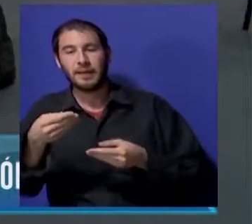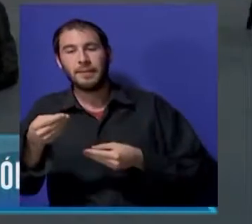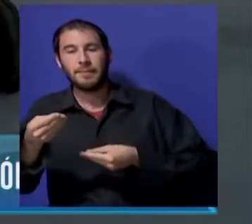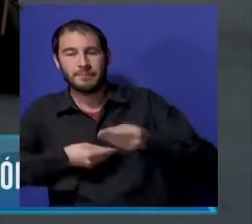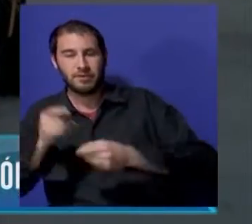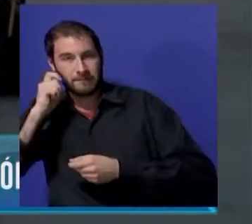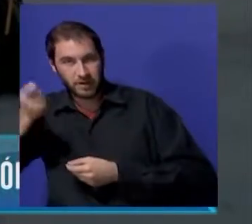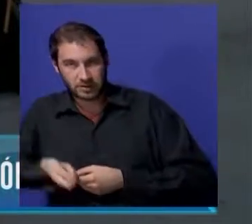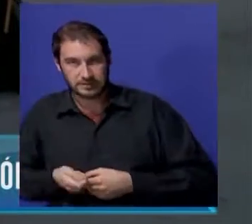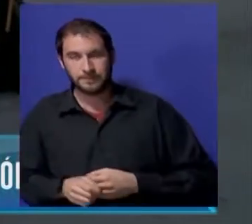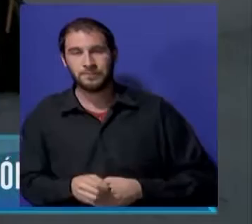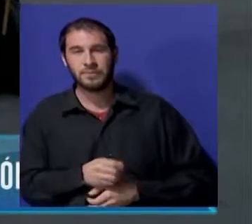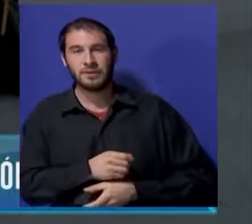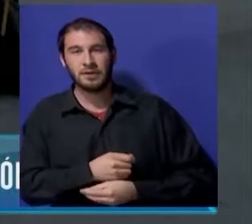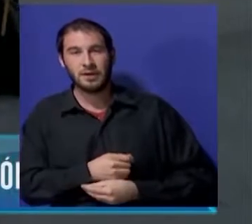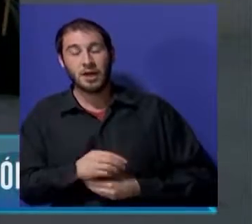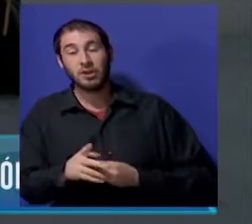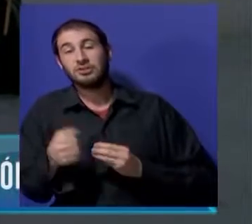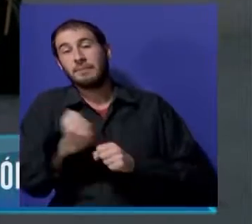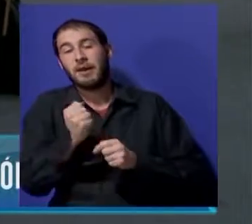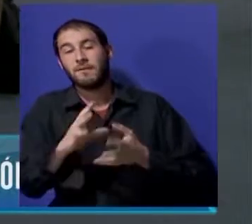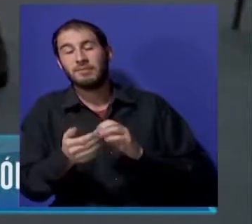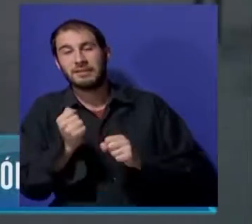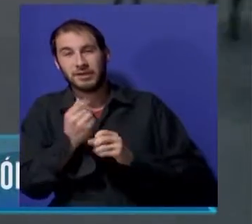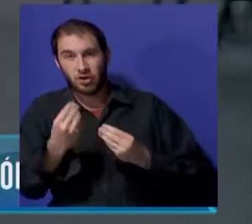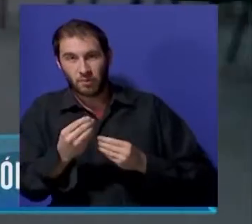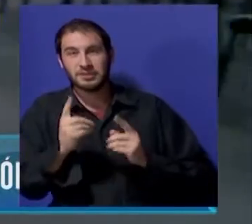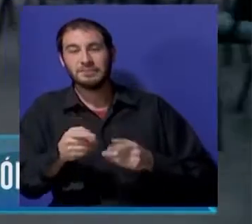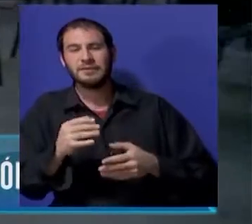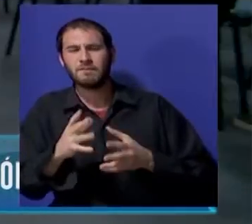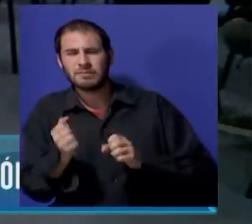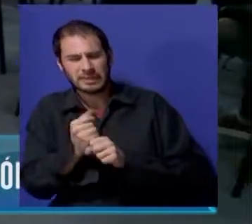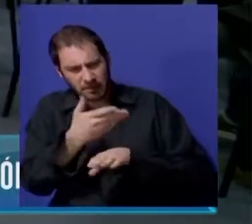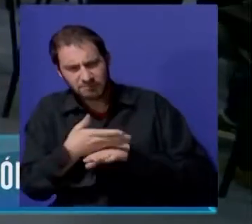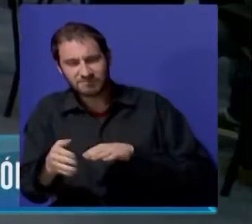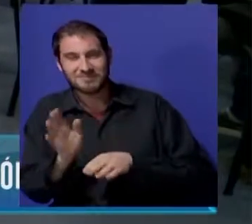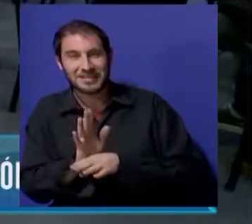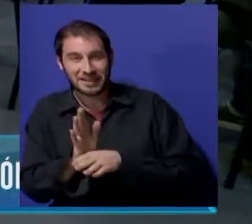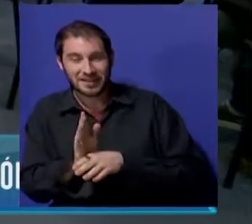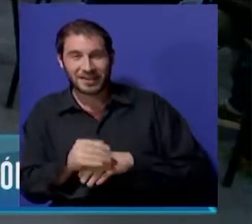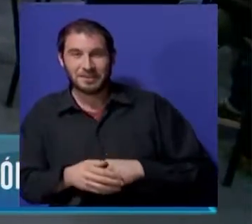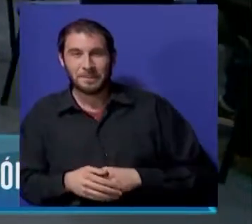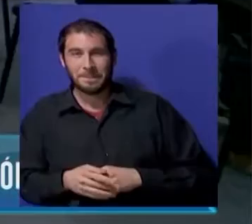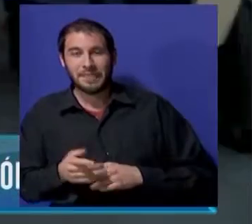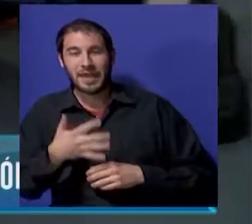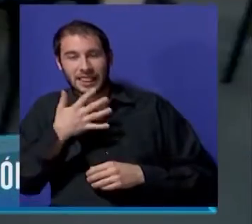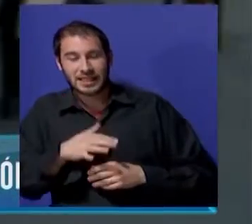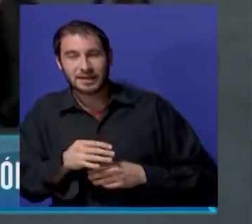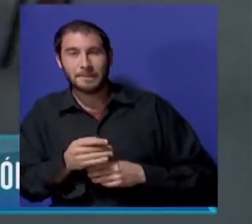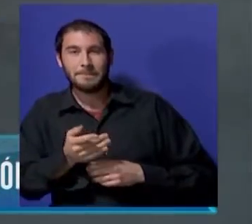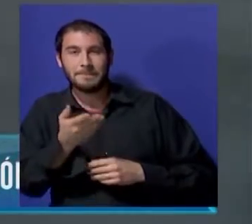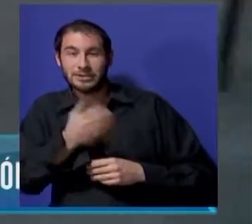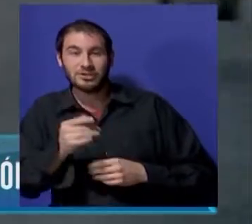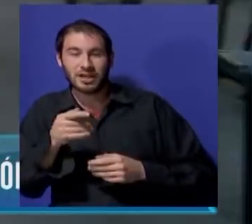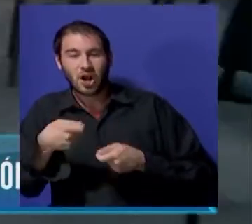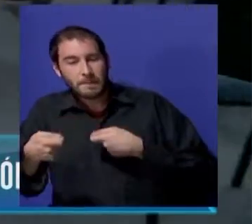Cuentas. Y estamos trabajando sobre cuál es su funcionamiento. Y comprender su funcionamiento implica entender quiénes son los que los